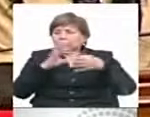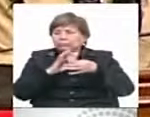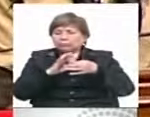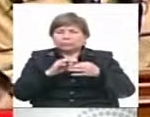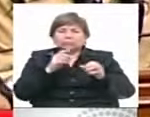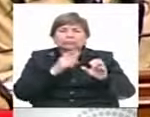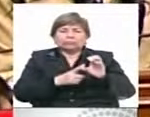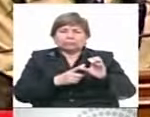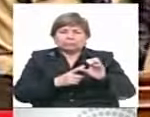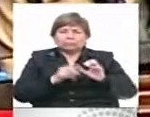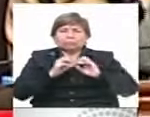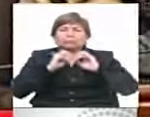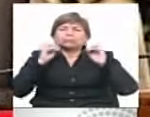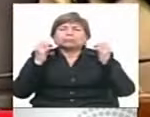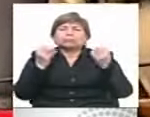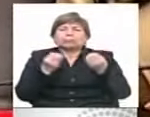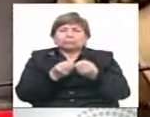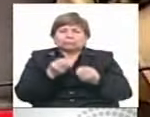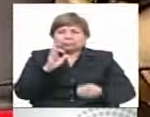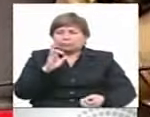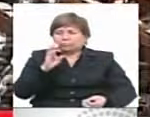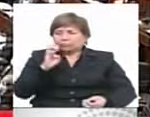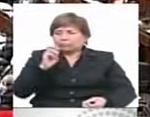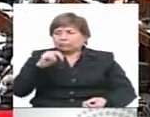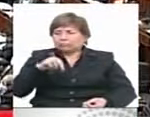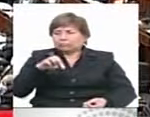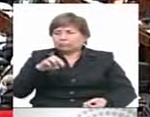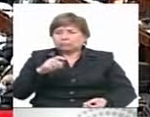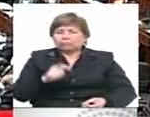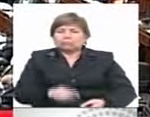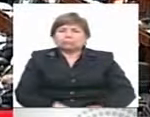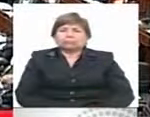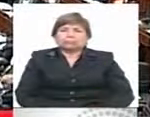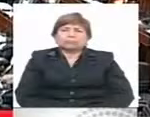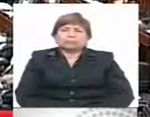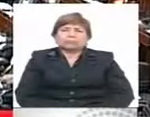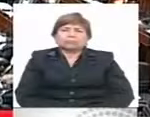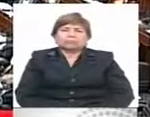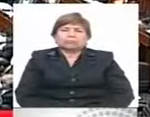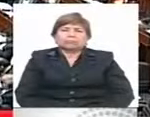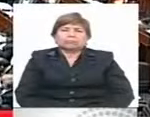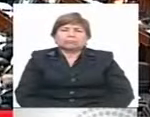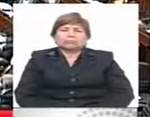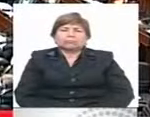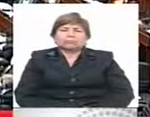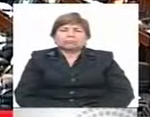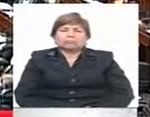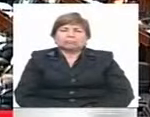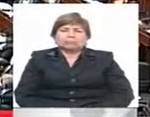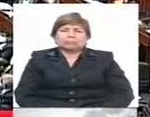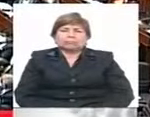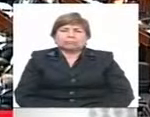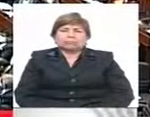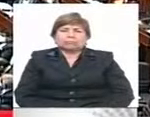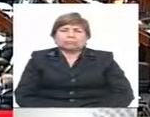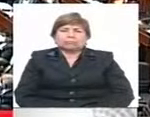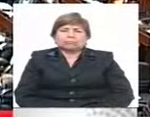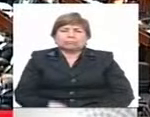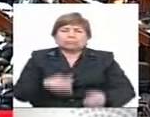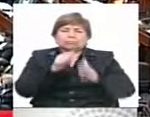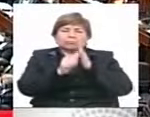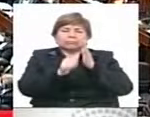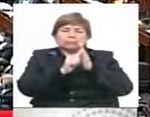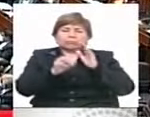Sendero Luminoso, a las organizaciones como FENATE. Lee el reglamento, señor relator. Reglamento del Congreso de la República, artículo